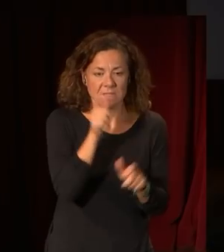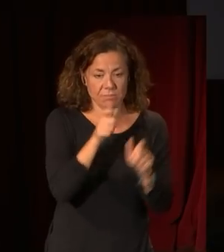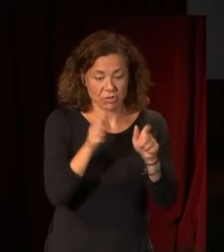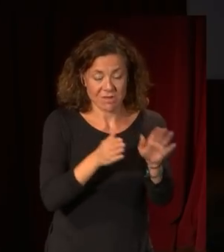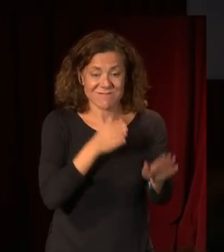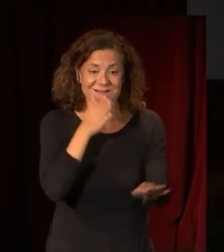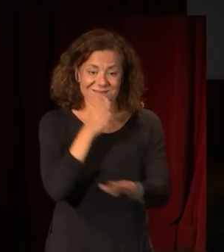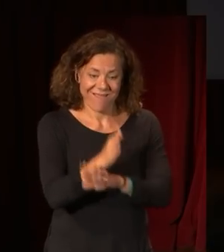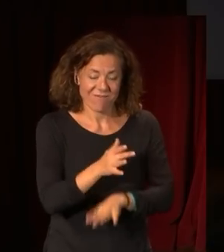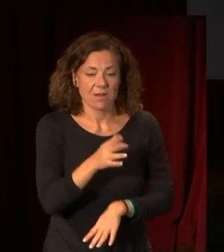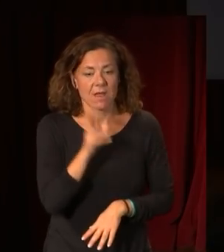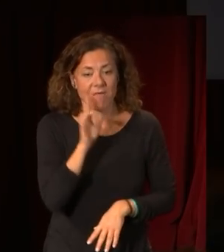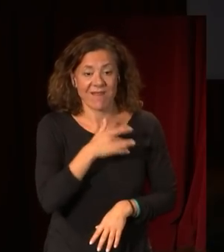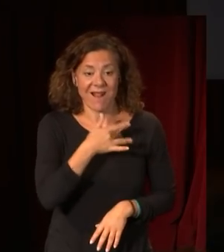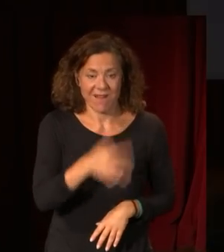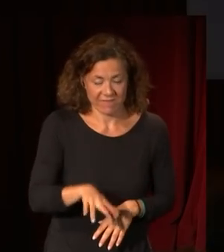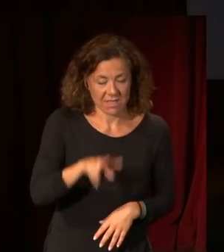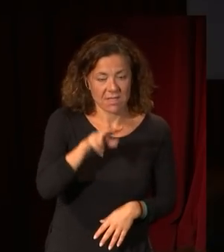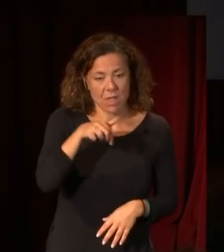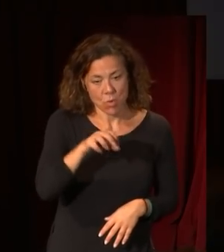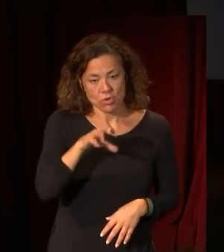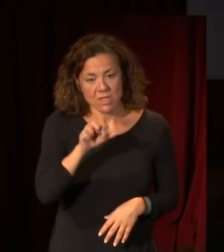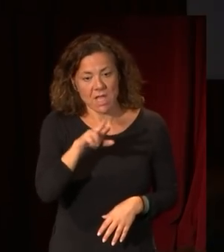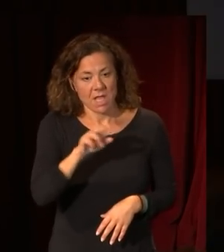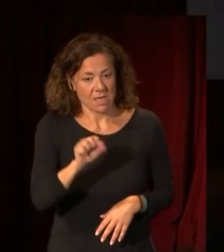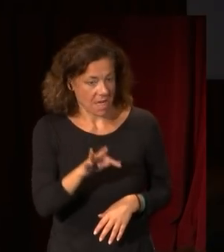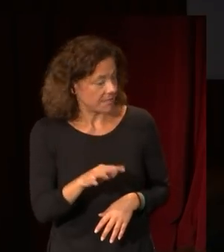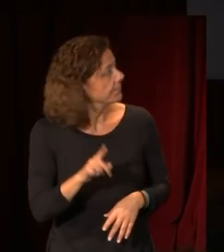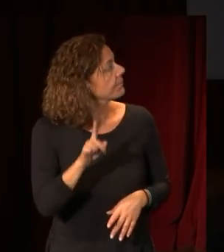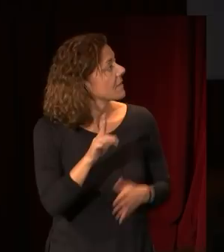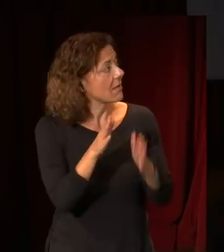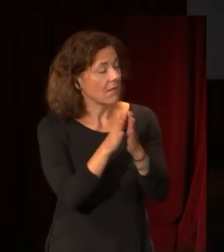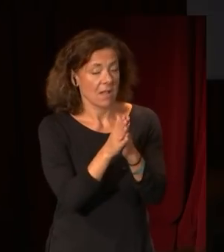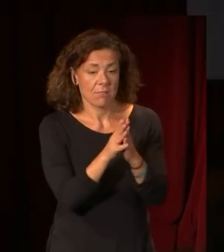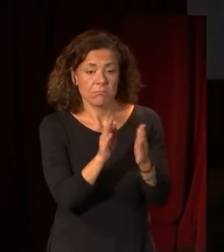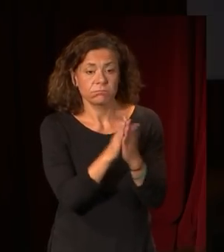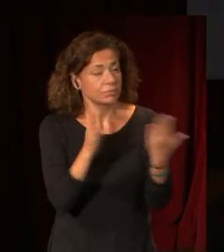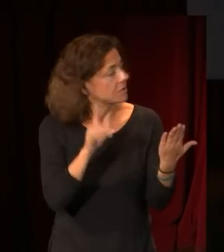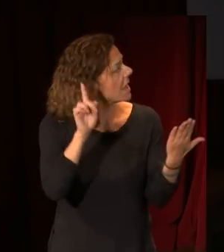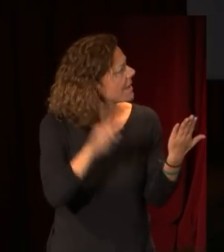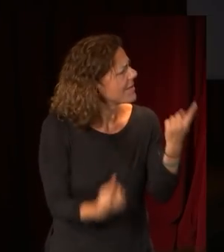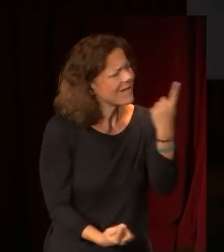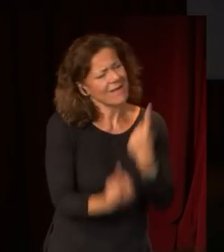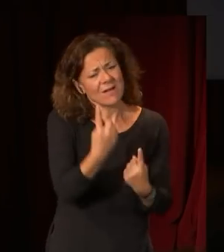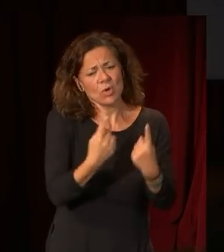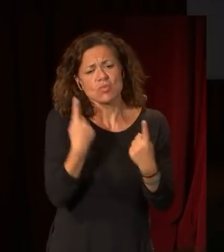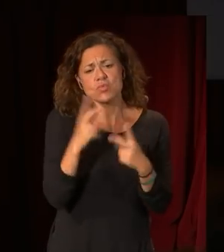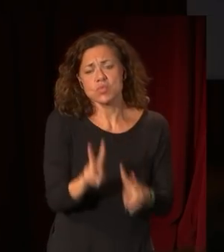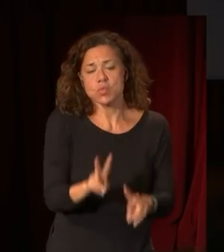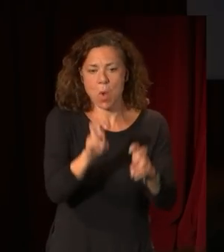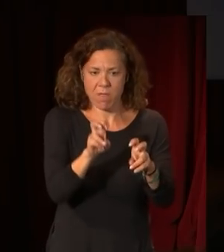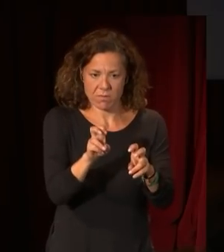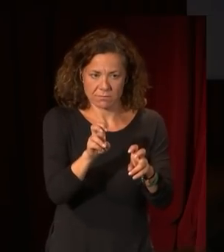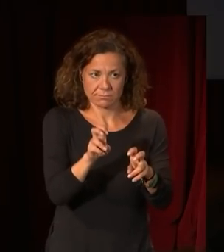visitaban el santuario de montserrat la obra también nos presenta algunas innovaciones iconográficas muy